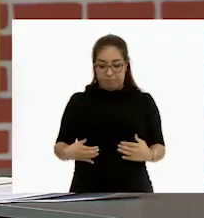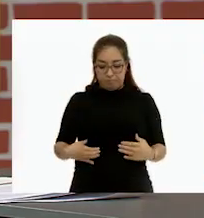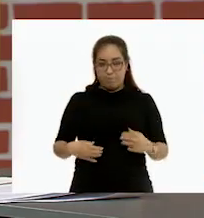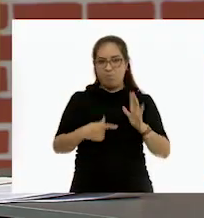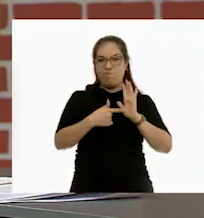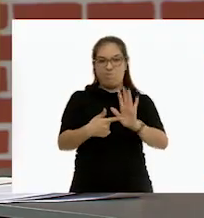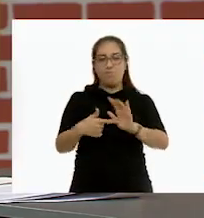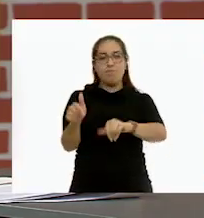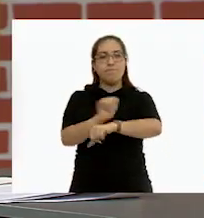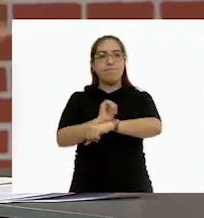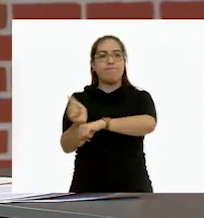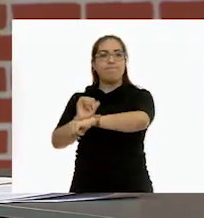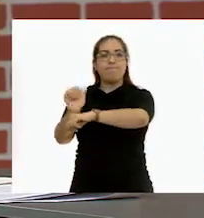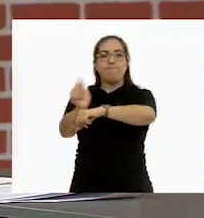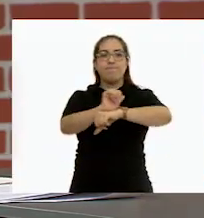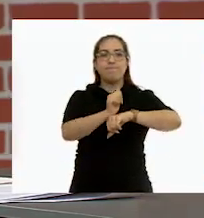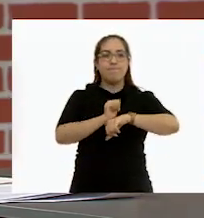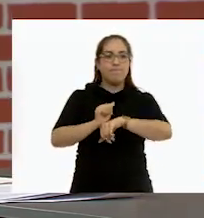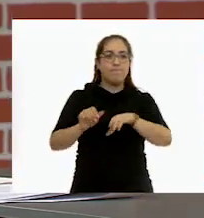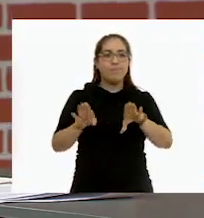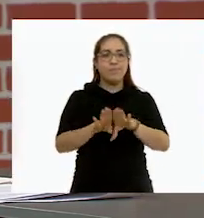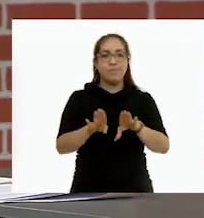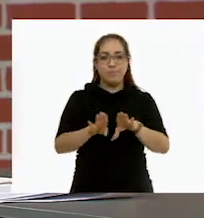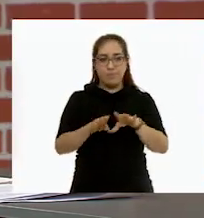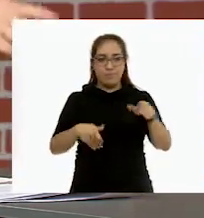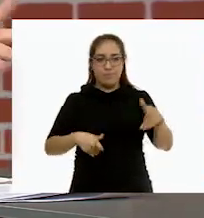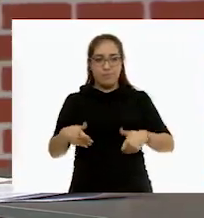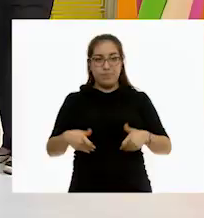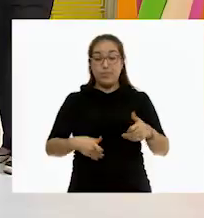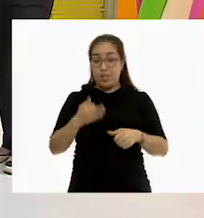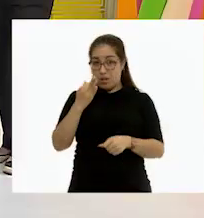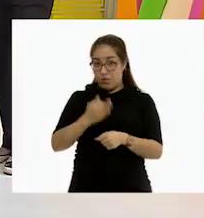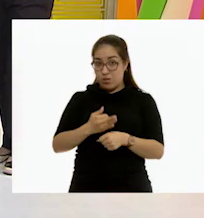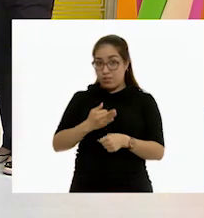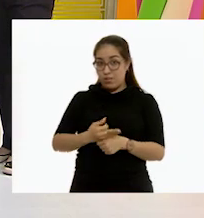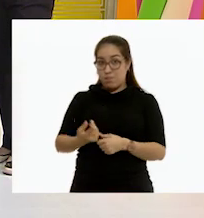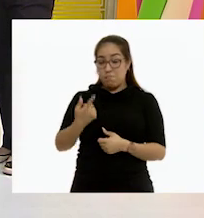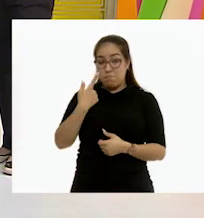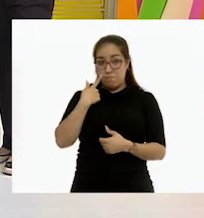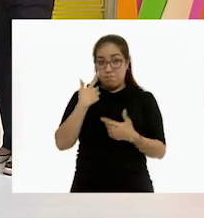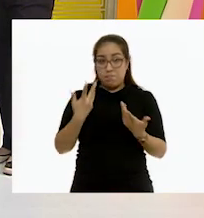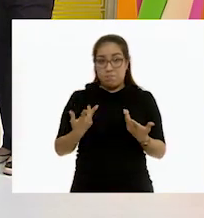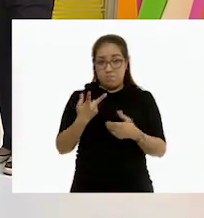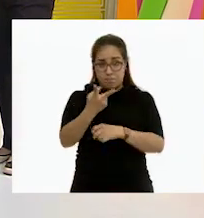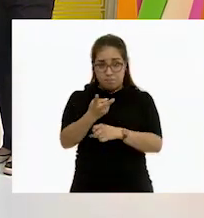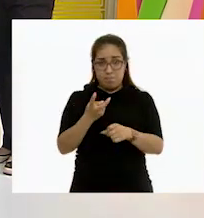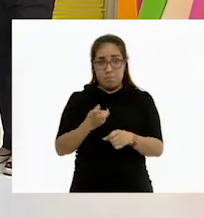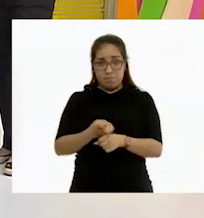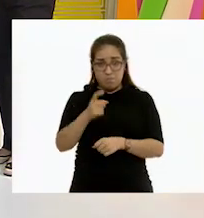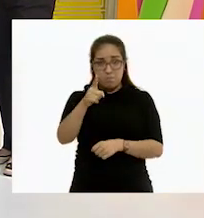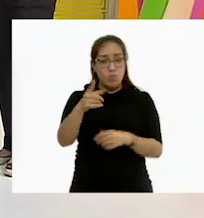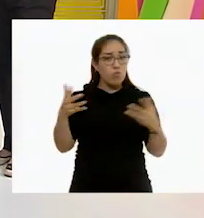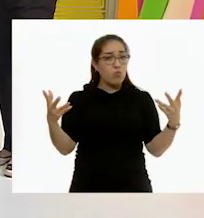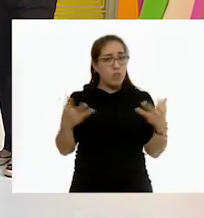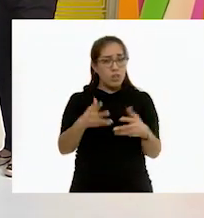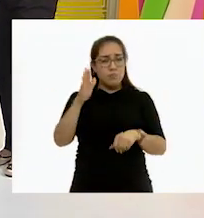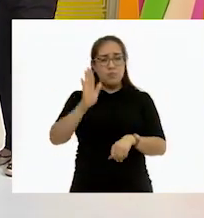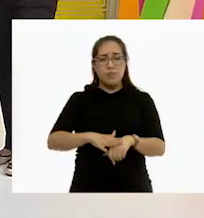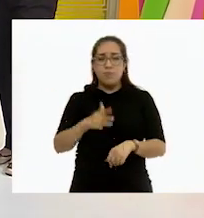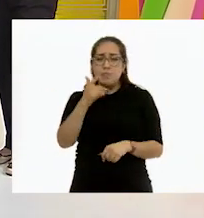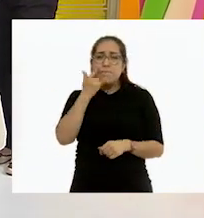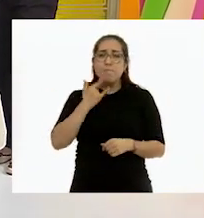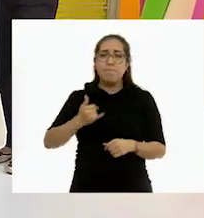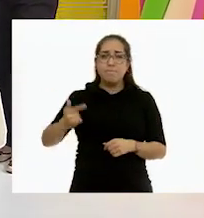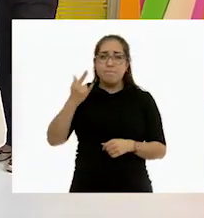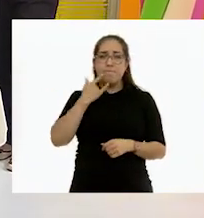toda una obra de teatro. Y bueno, yo te invito ahorita a que hagamos nuestro mejor esfuerzo